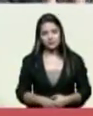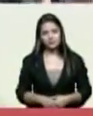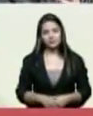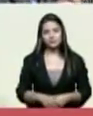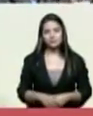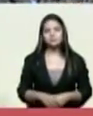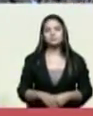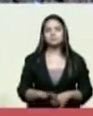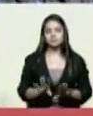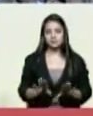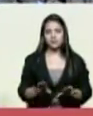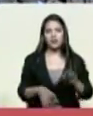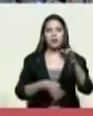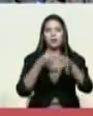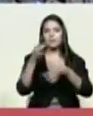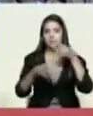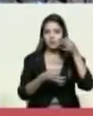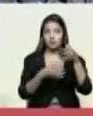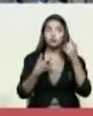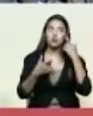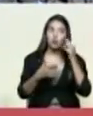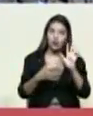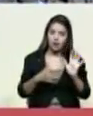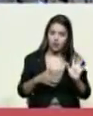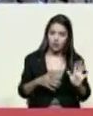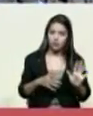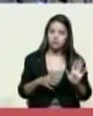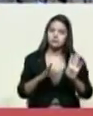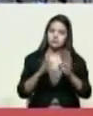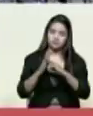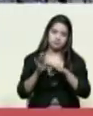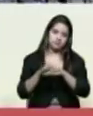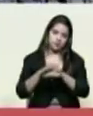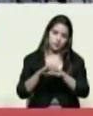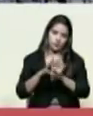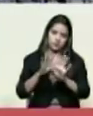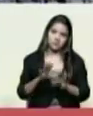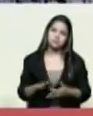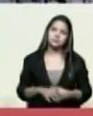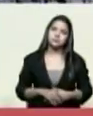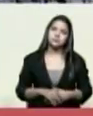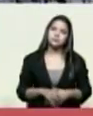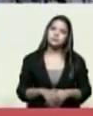El mundo, les voy a decir lo que yo creo por qué, perdónenmela.